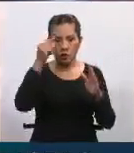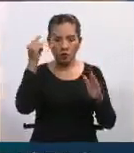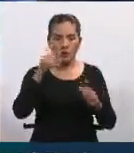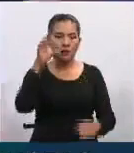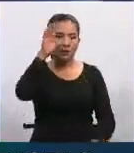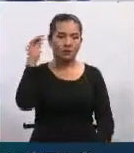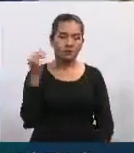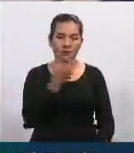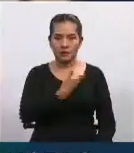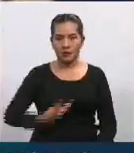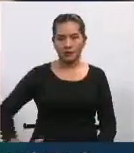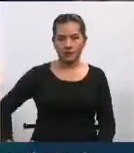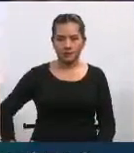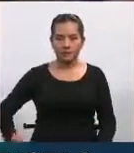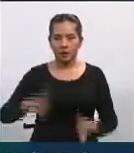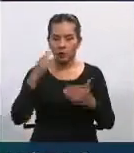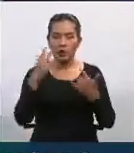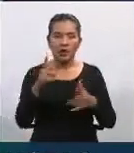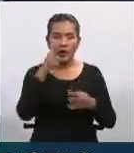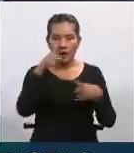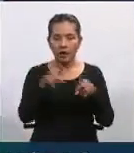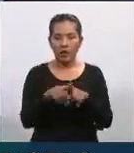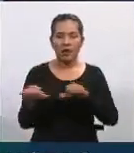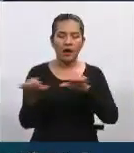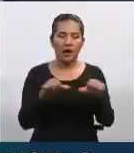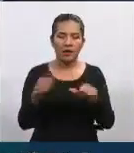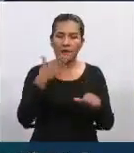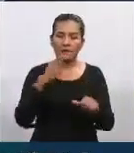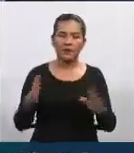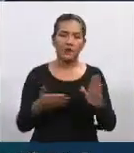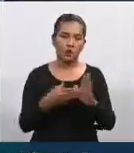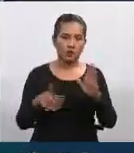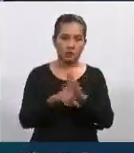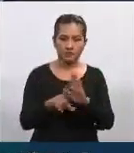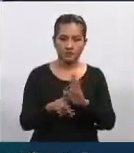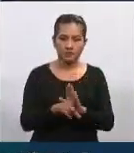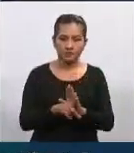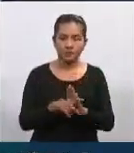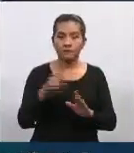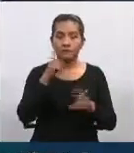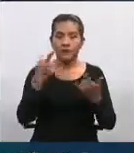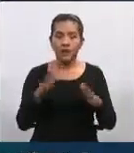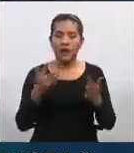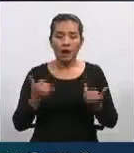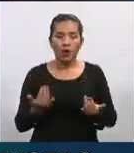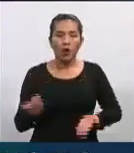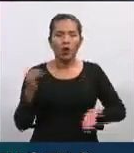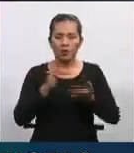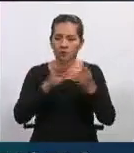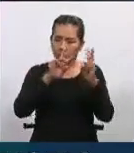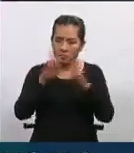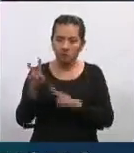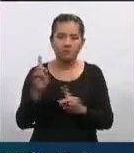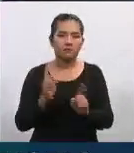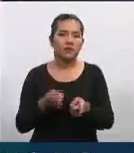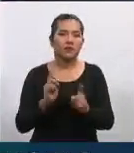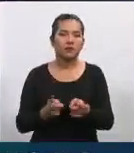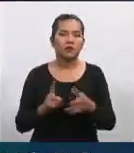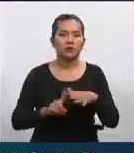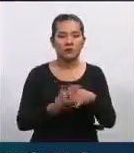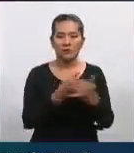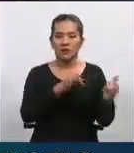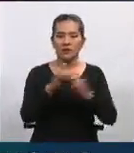Arce Catacora, con actos de sedición. Otra vez se está viendo lo que pasó el 2019.